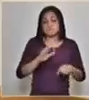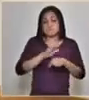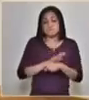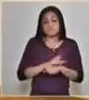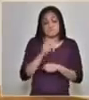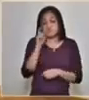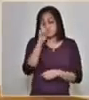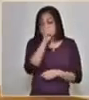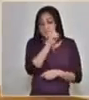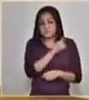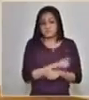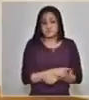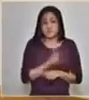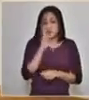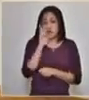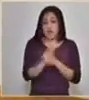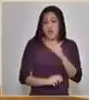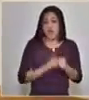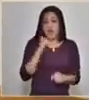Tenemos 2 años,